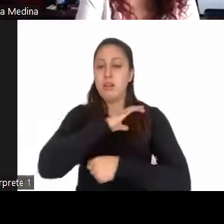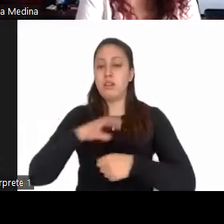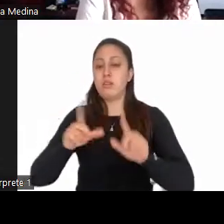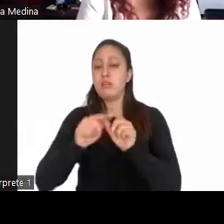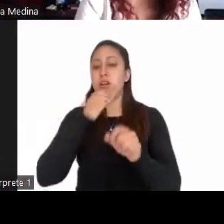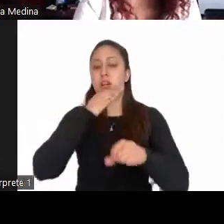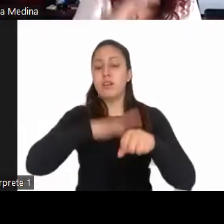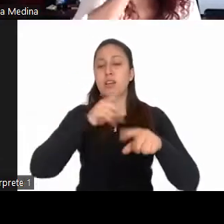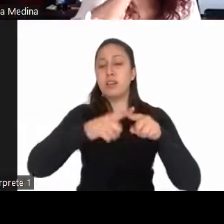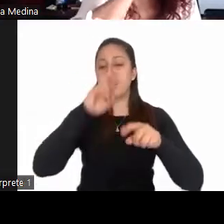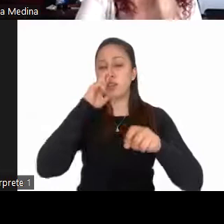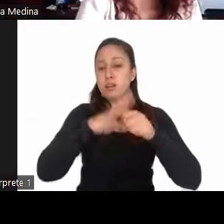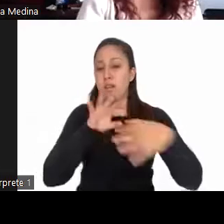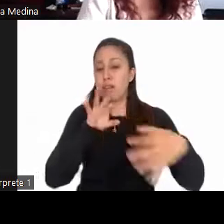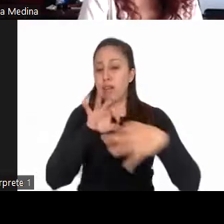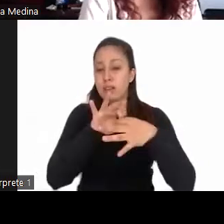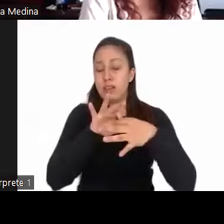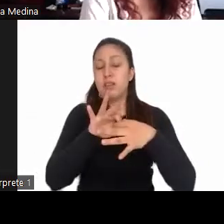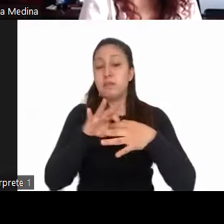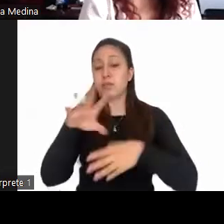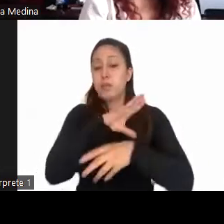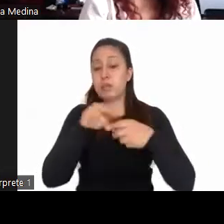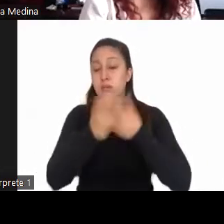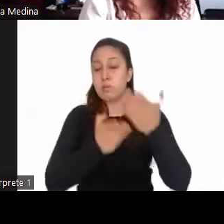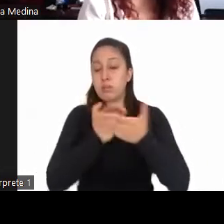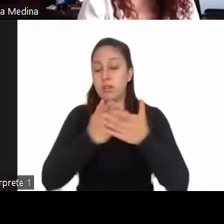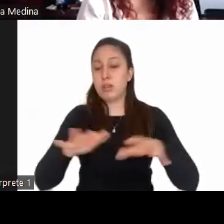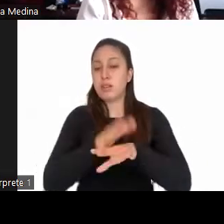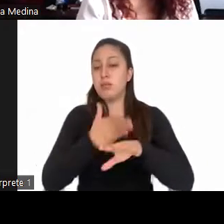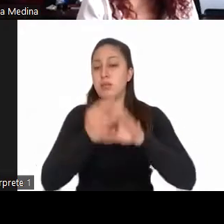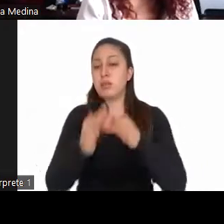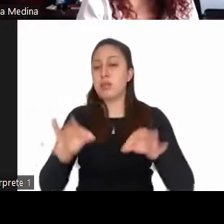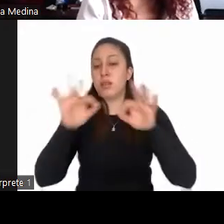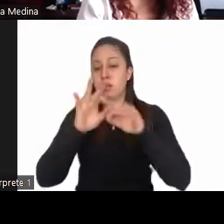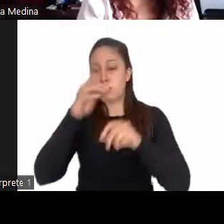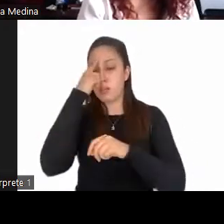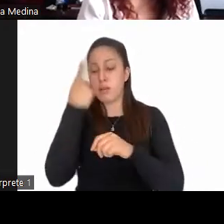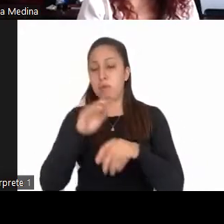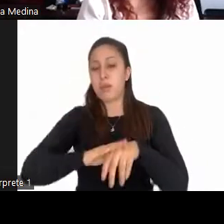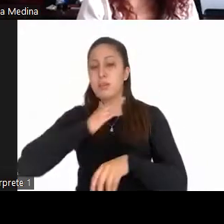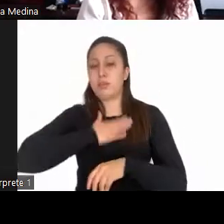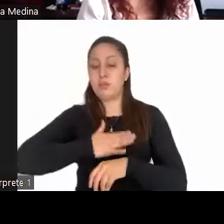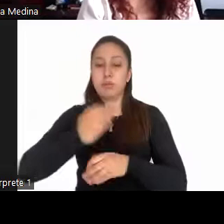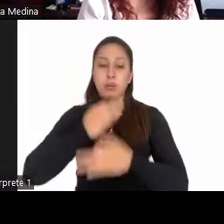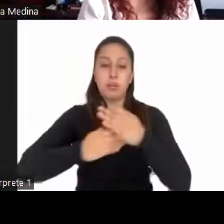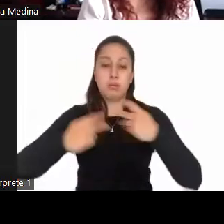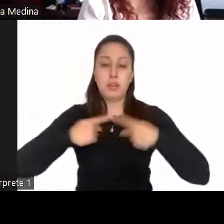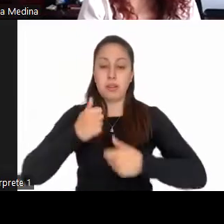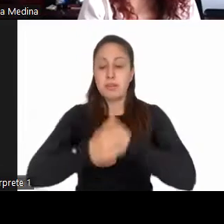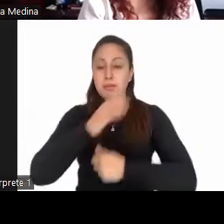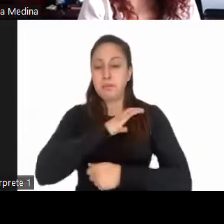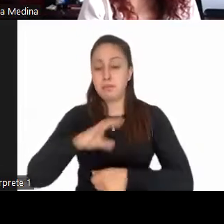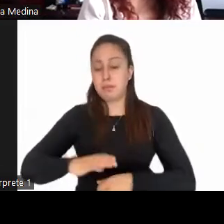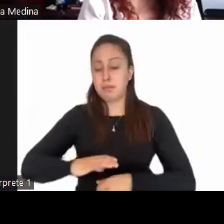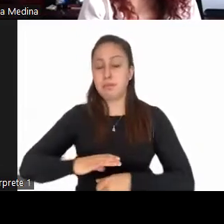autoridad correspondiente. Esta modificación sienta las bases para una competencia más justa para todas las personas candidatas.